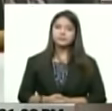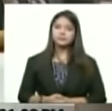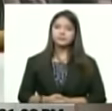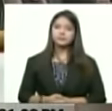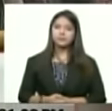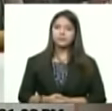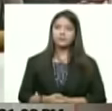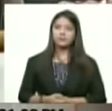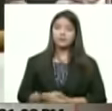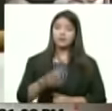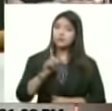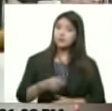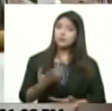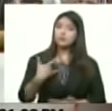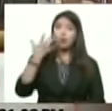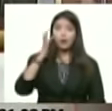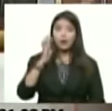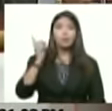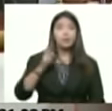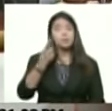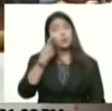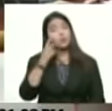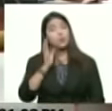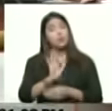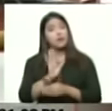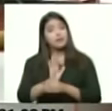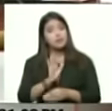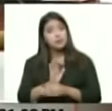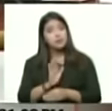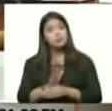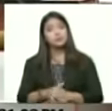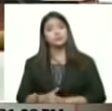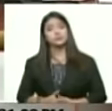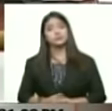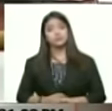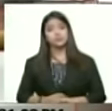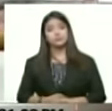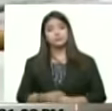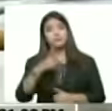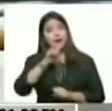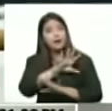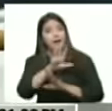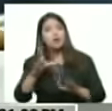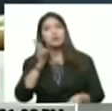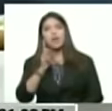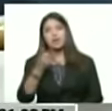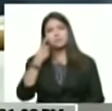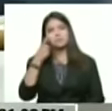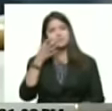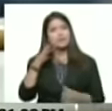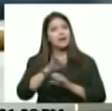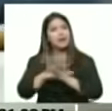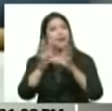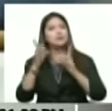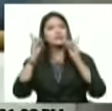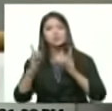Y además de eso, creo que también hay que tener cuidado de, por supuesto, hay que ir saliendo con